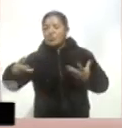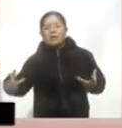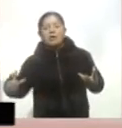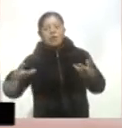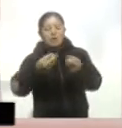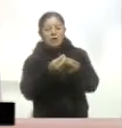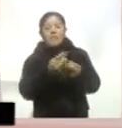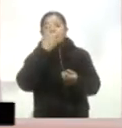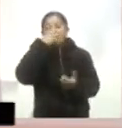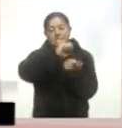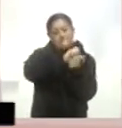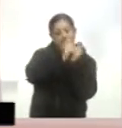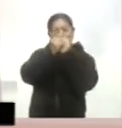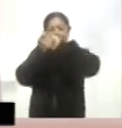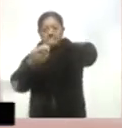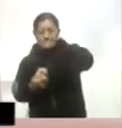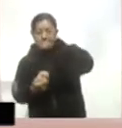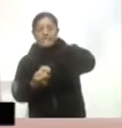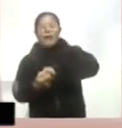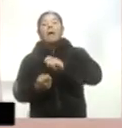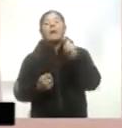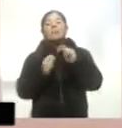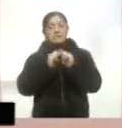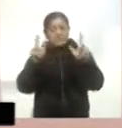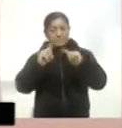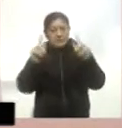a transformar las condiciones del Estado